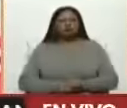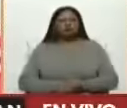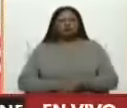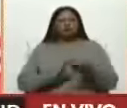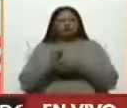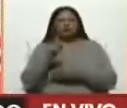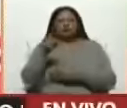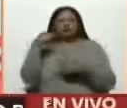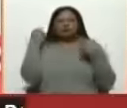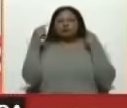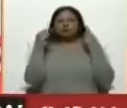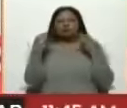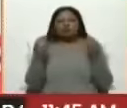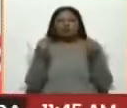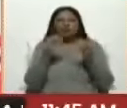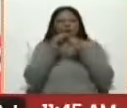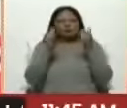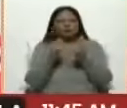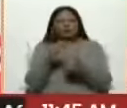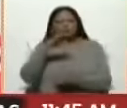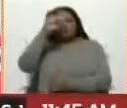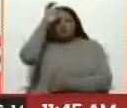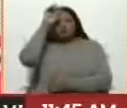porque no sabe cómo es ese sistema,